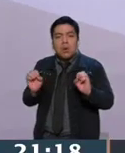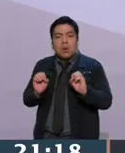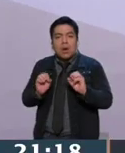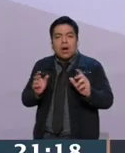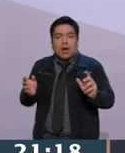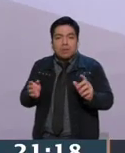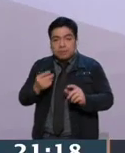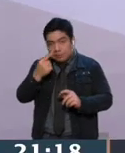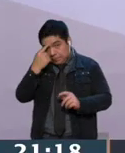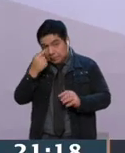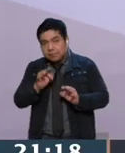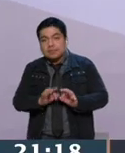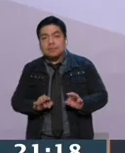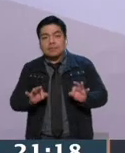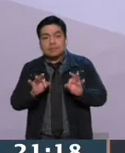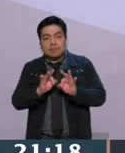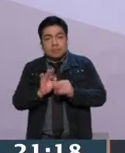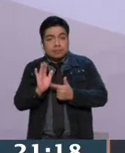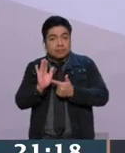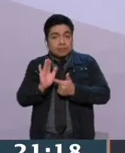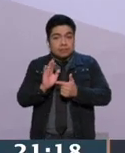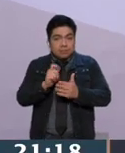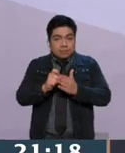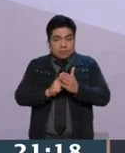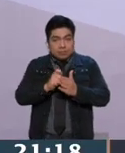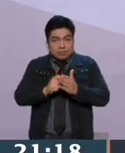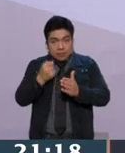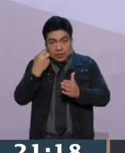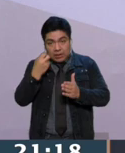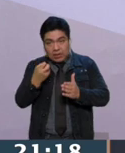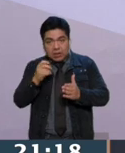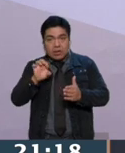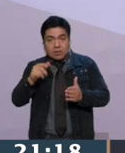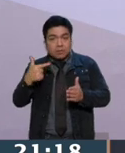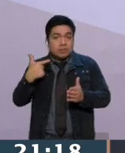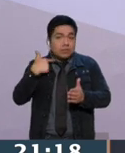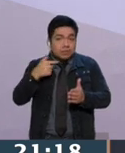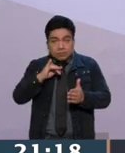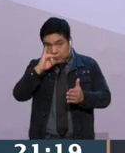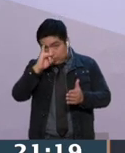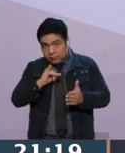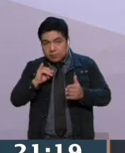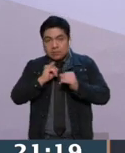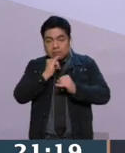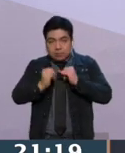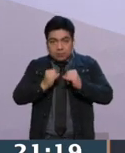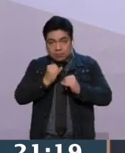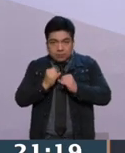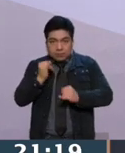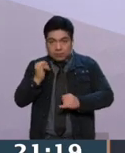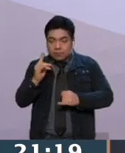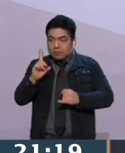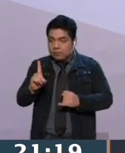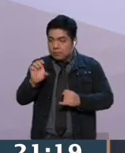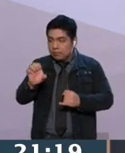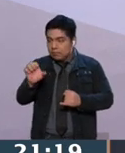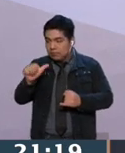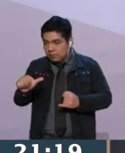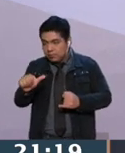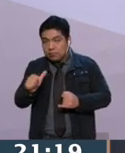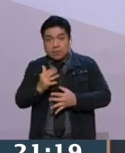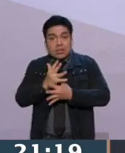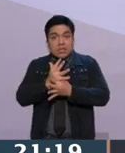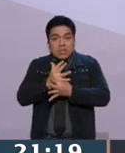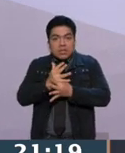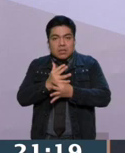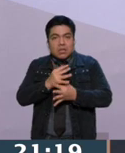Y es importante y le quería presentar este video porque es precisamente el ex jefe de operativos internacionales de la DEA. Y lo que dice es